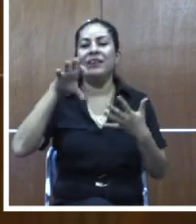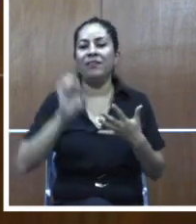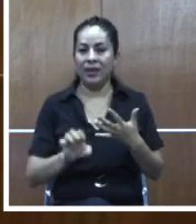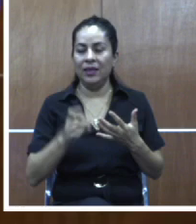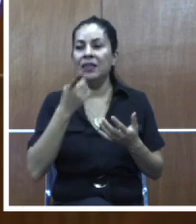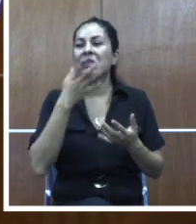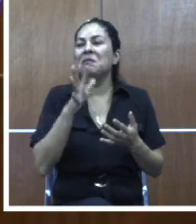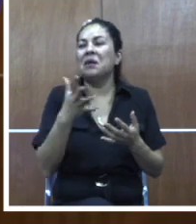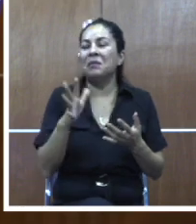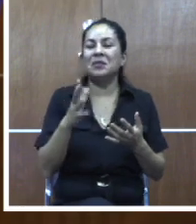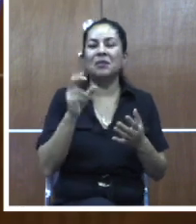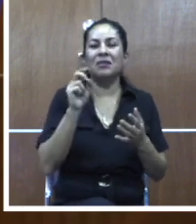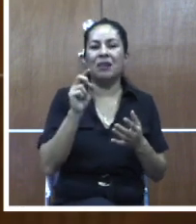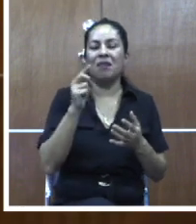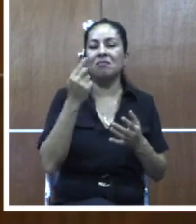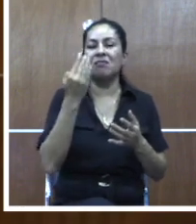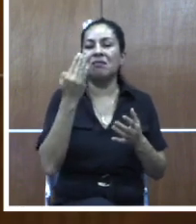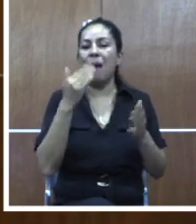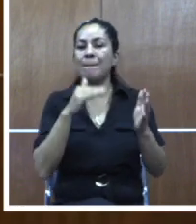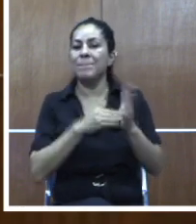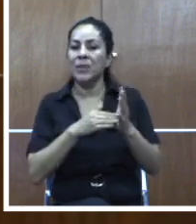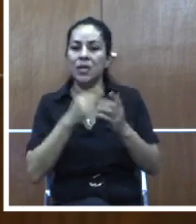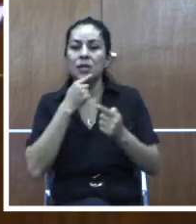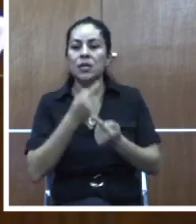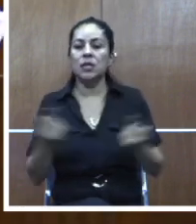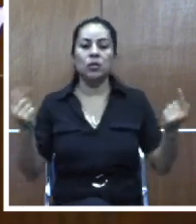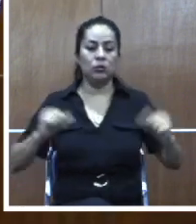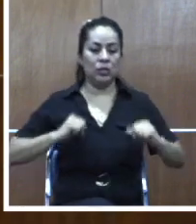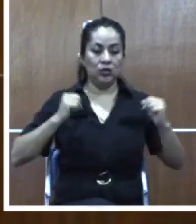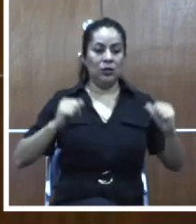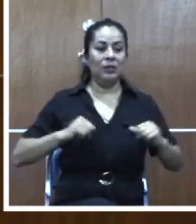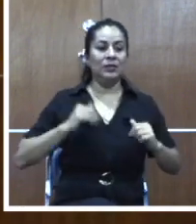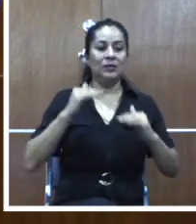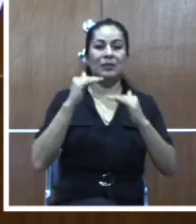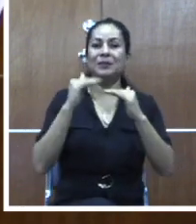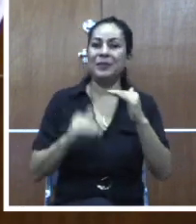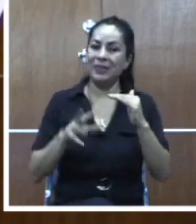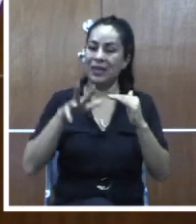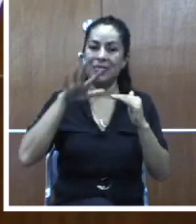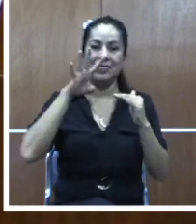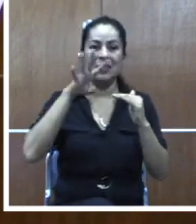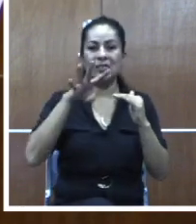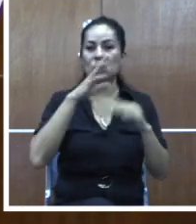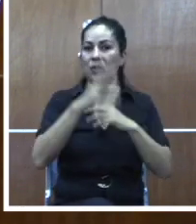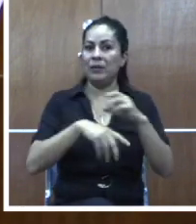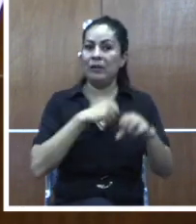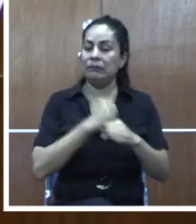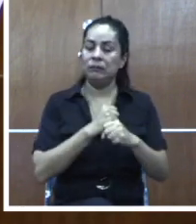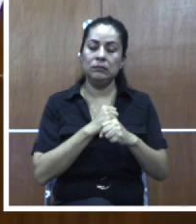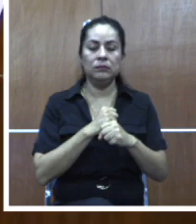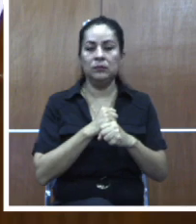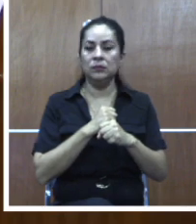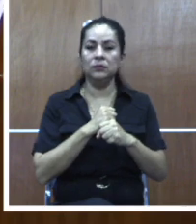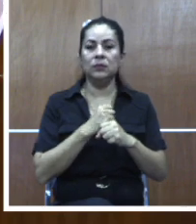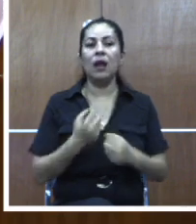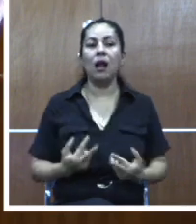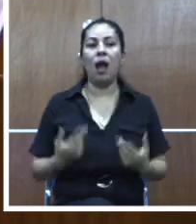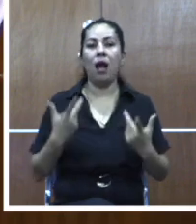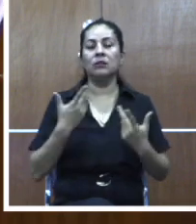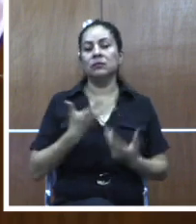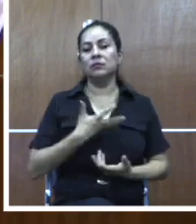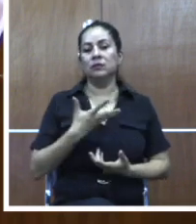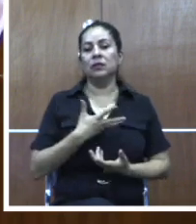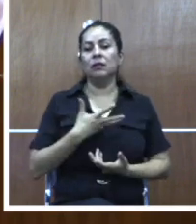que alrededor de 30,000 niñas y niños y adolescentes menores de 19 años resultan afectados por